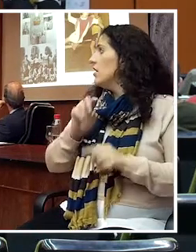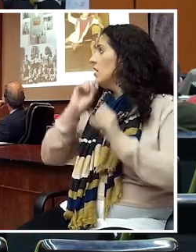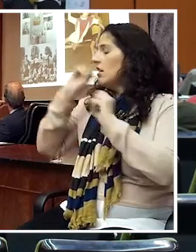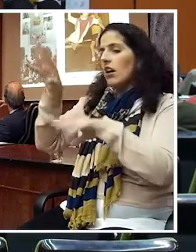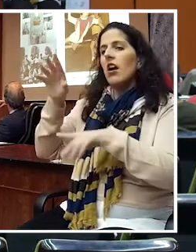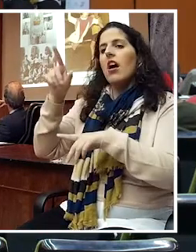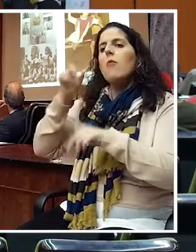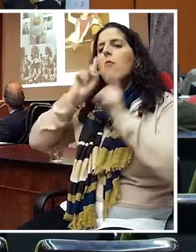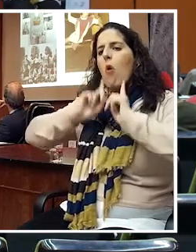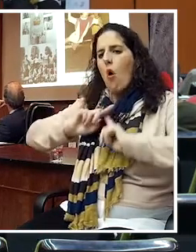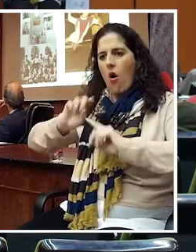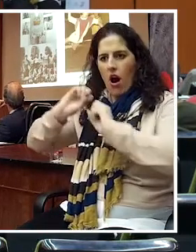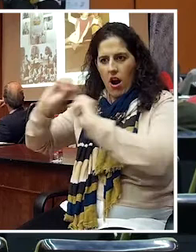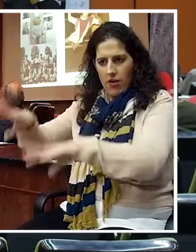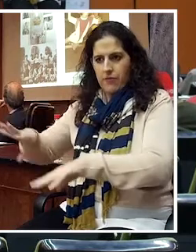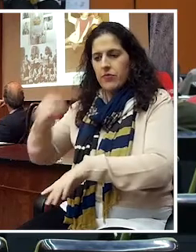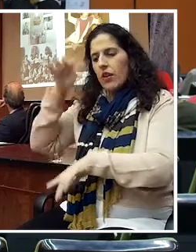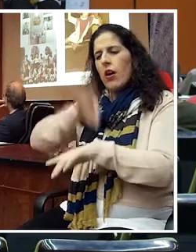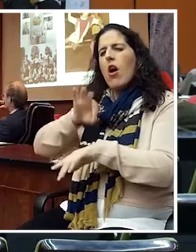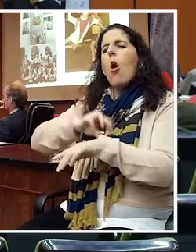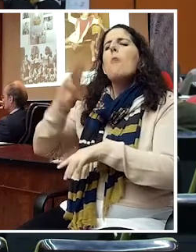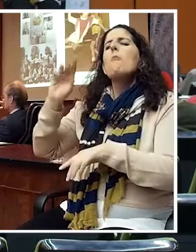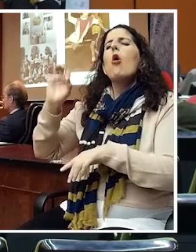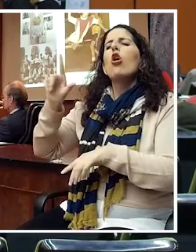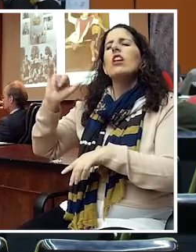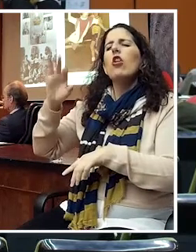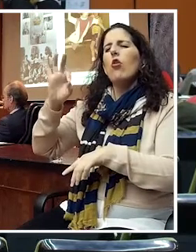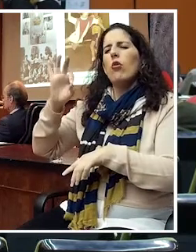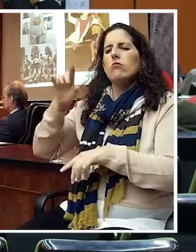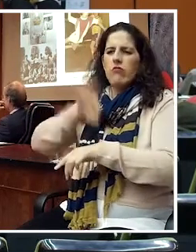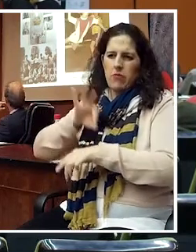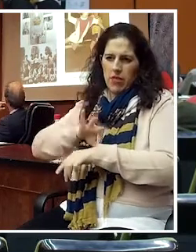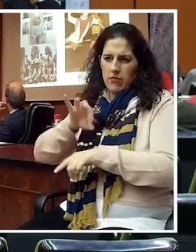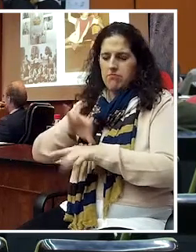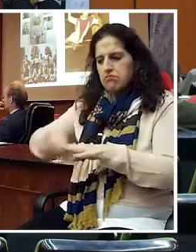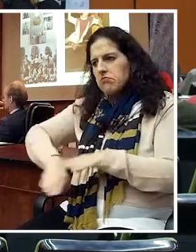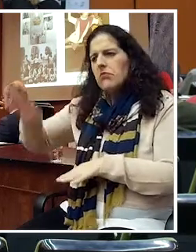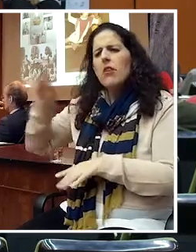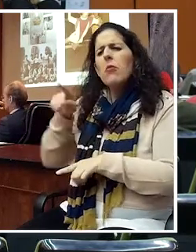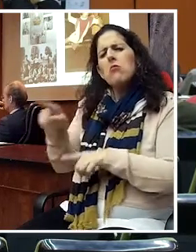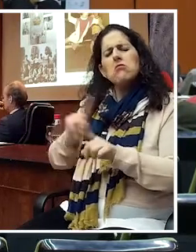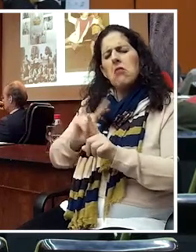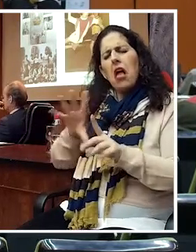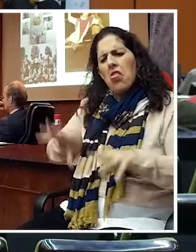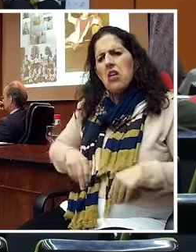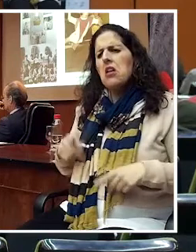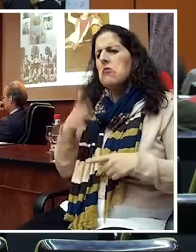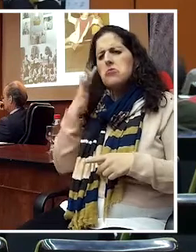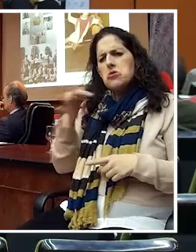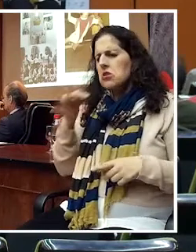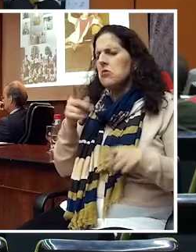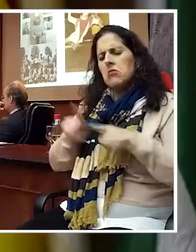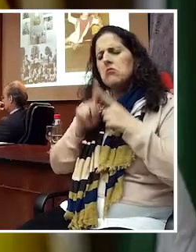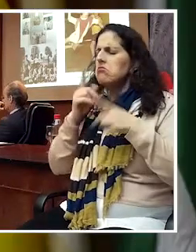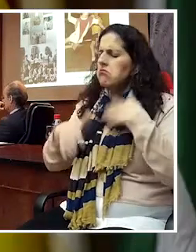de la Merced, por las monjas, tuvo una poliomielitis en la infancia, pero él siempre ha tenido una actitud muy positiva ante las adversidades y